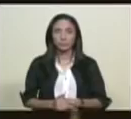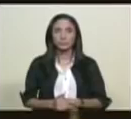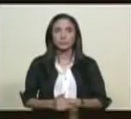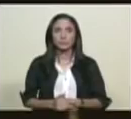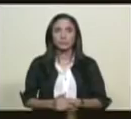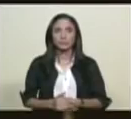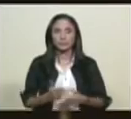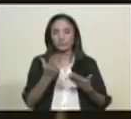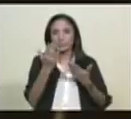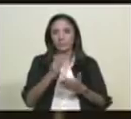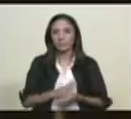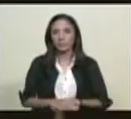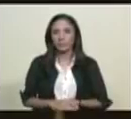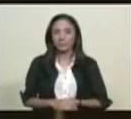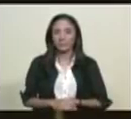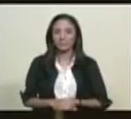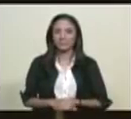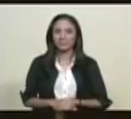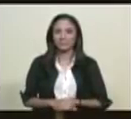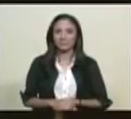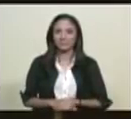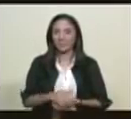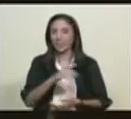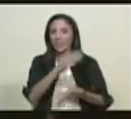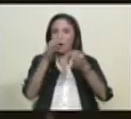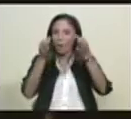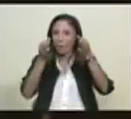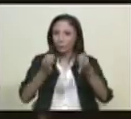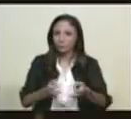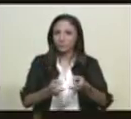Hoy más que nunca litiga.